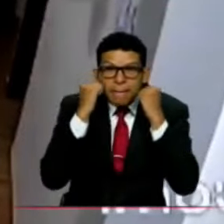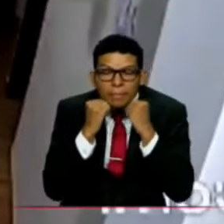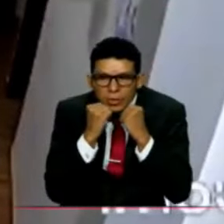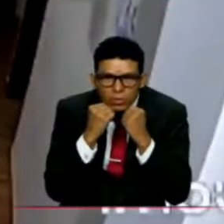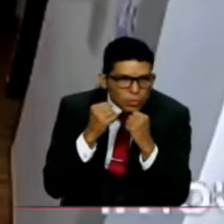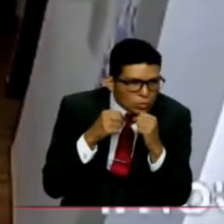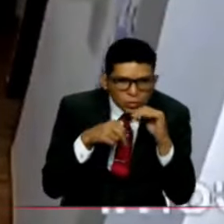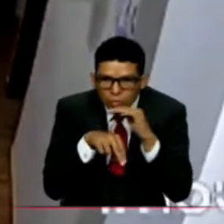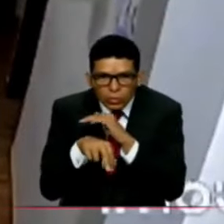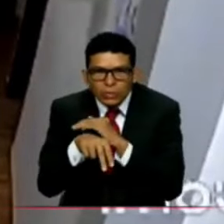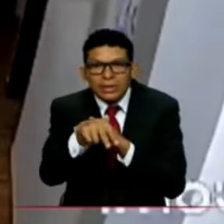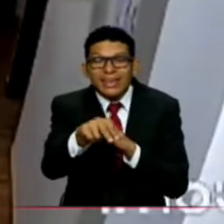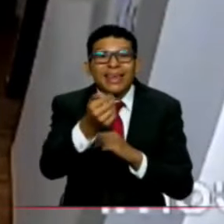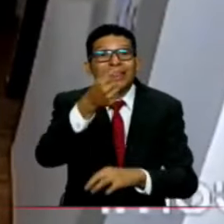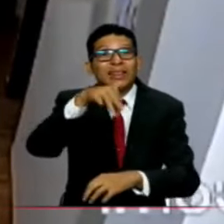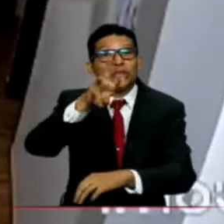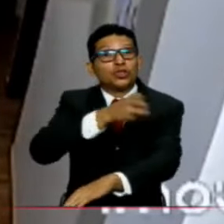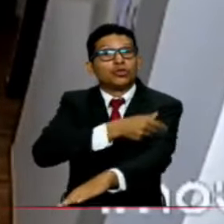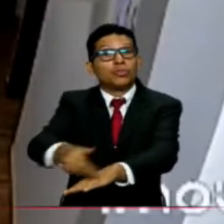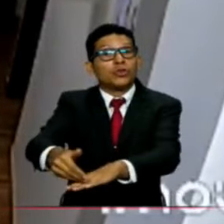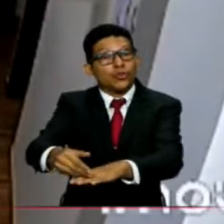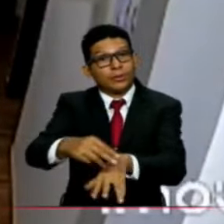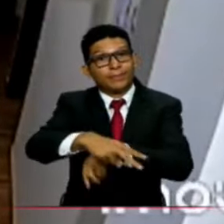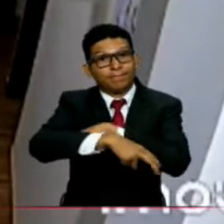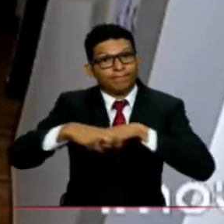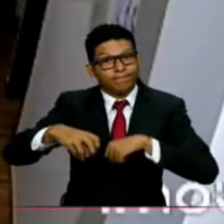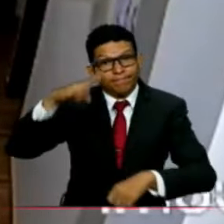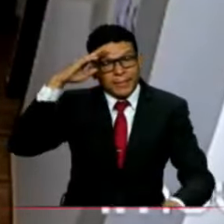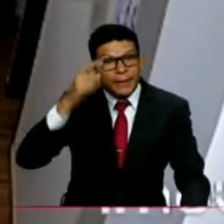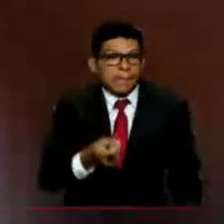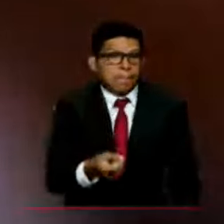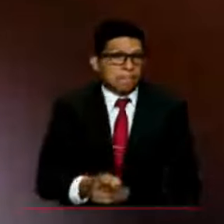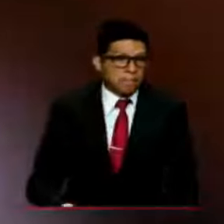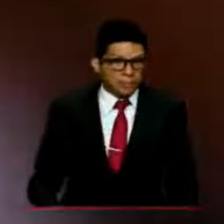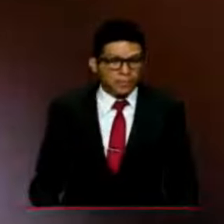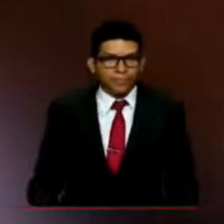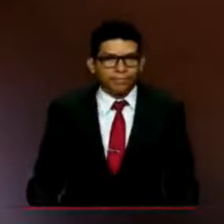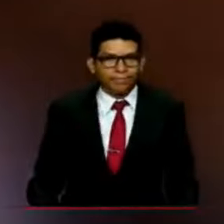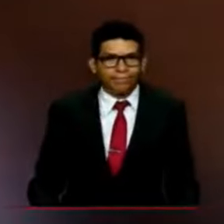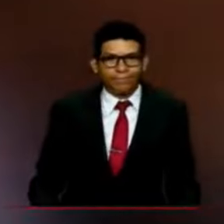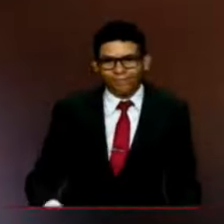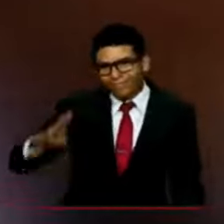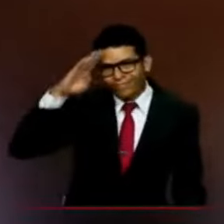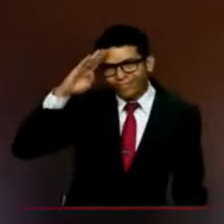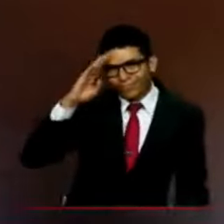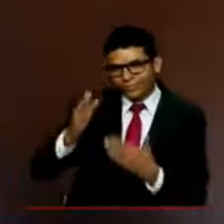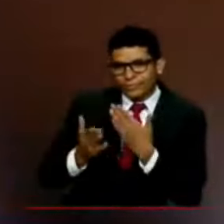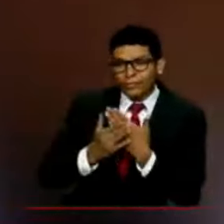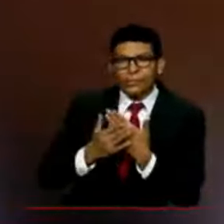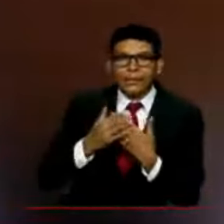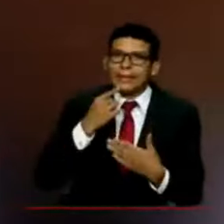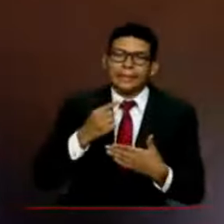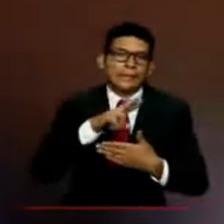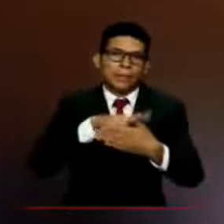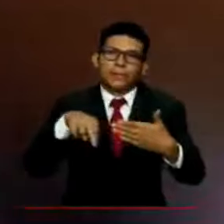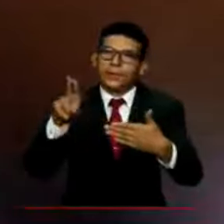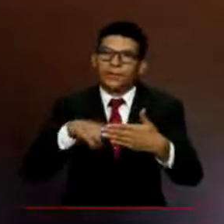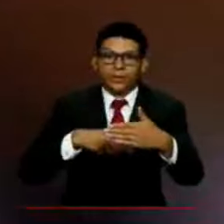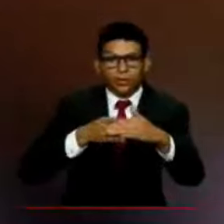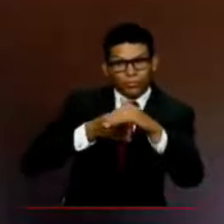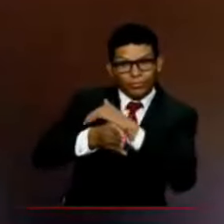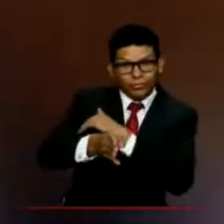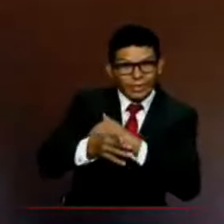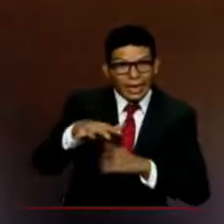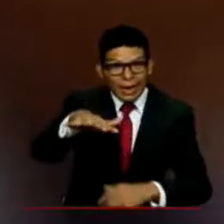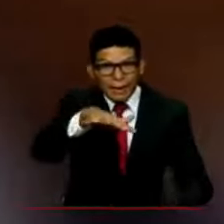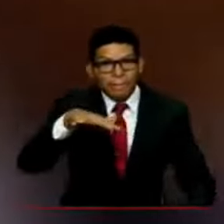más de 18 millones de pesos y la presencia policial es escasa Ellos nos dijeron que en la noche tenían prohibido pasar hacia